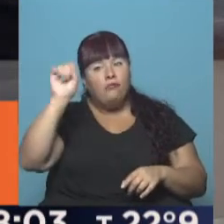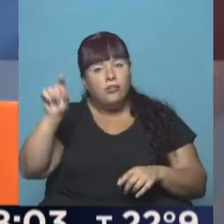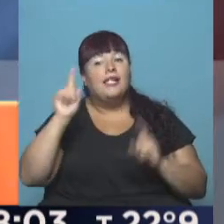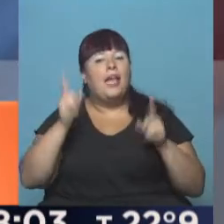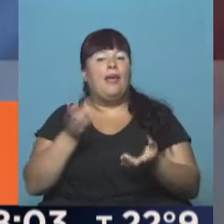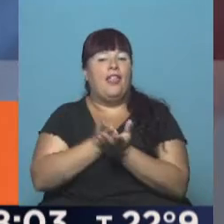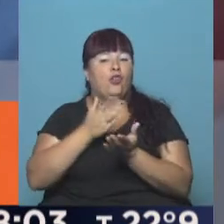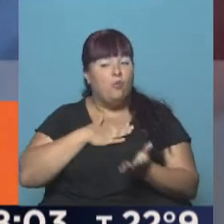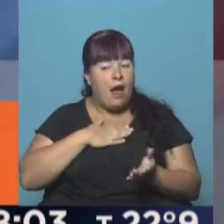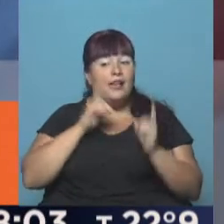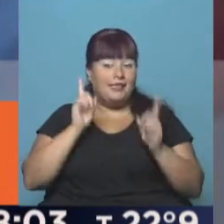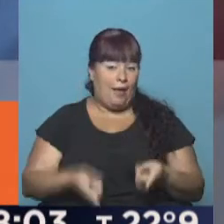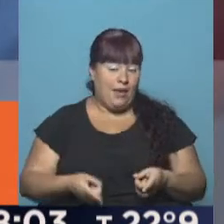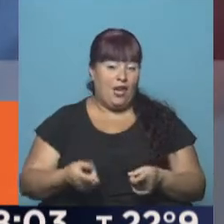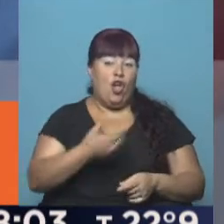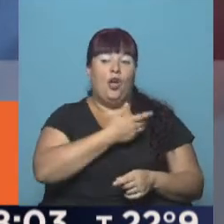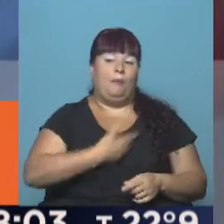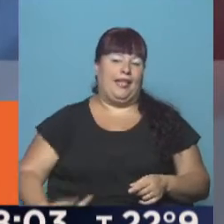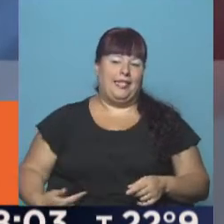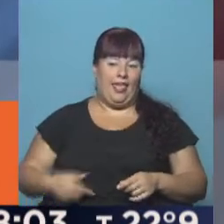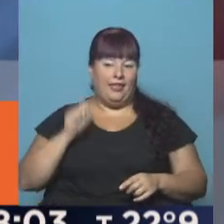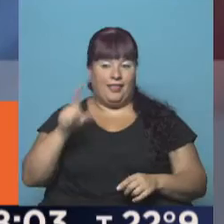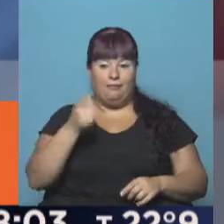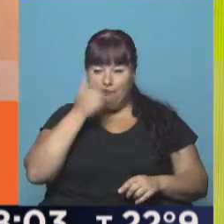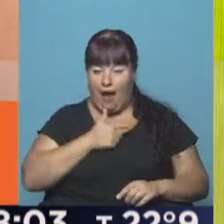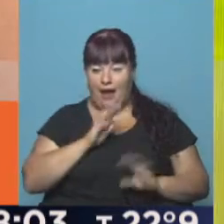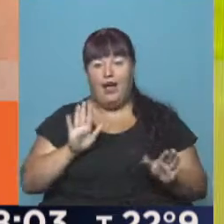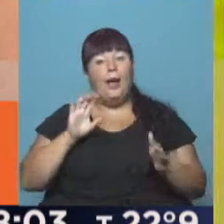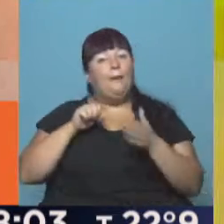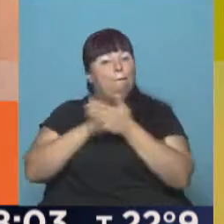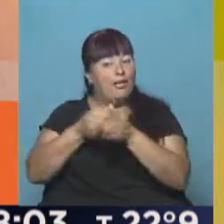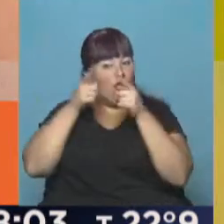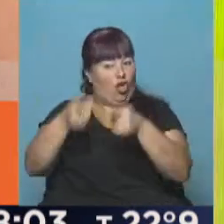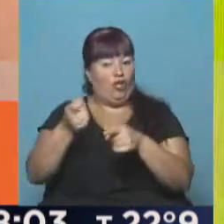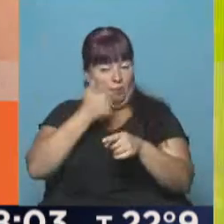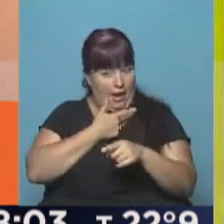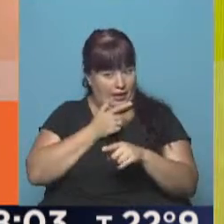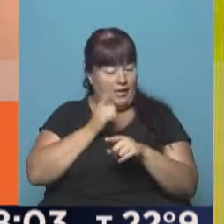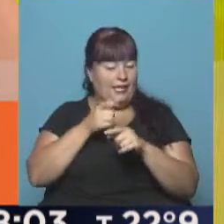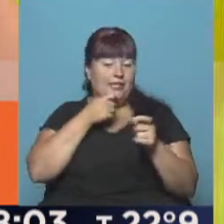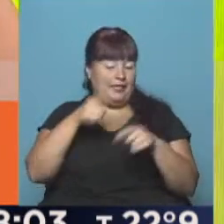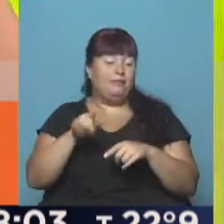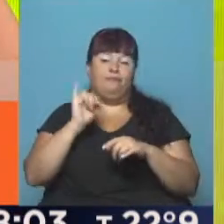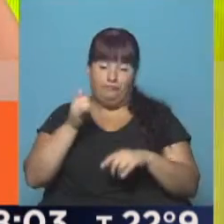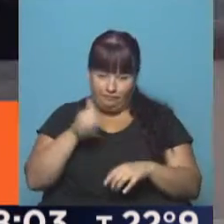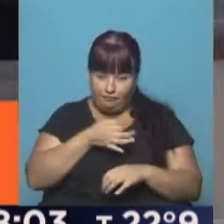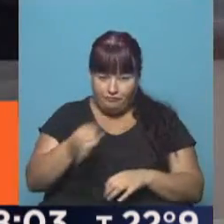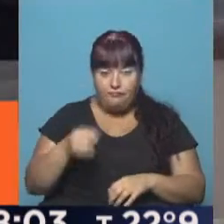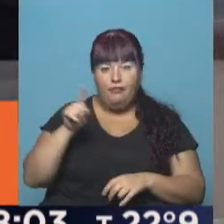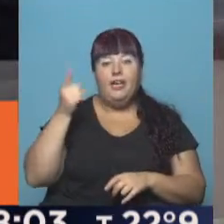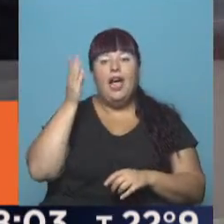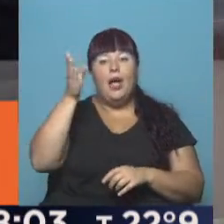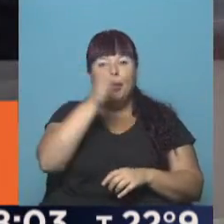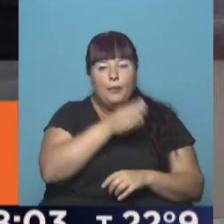con los derechos humanos, las tienen es el presidente. O sea, la presión va a seguir sobre nuestro presidente en el caso de Exacto, Sala. a cada sitio